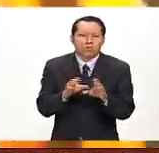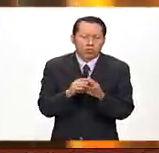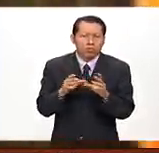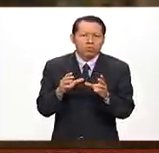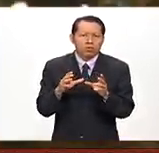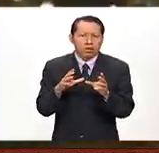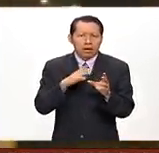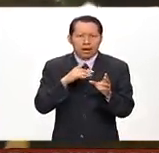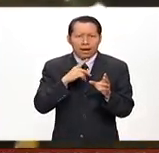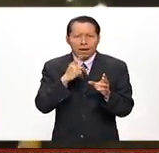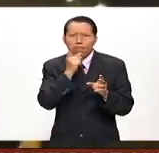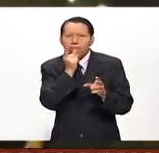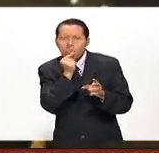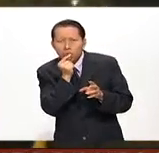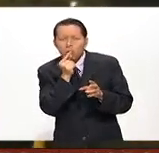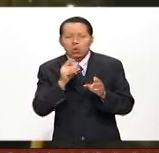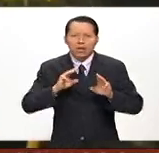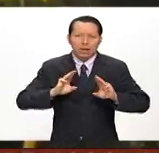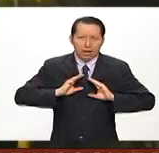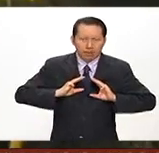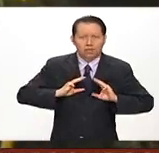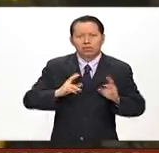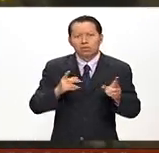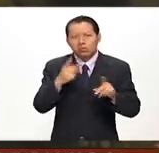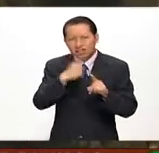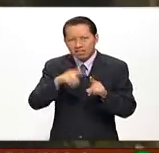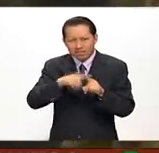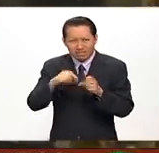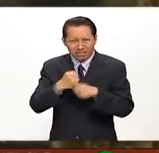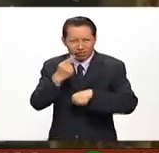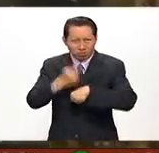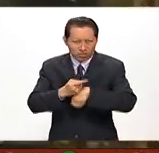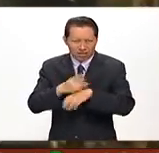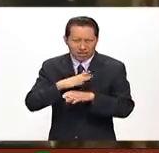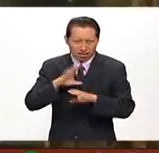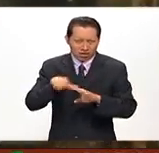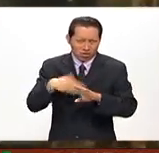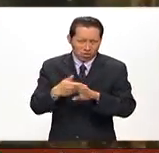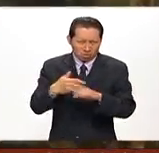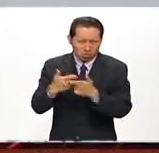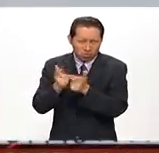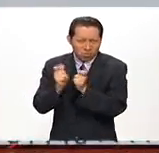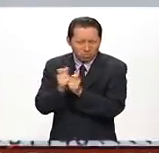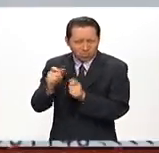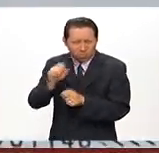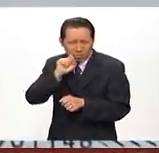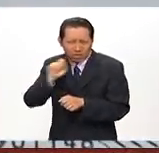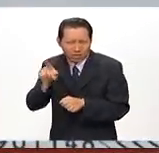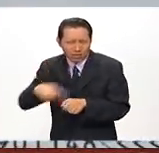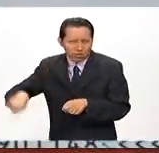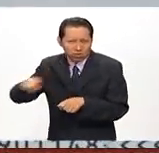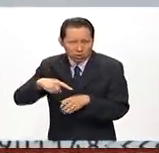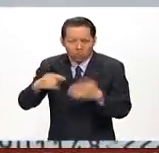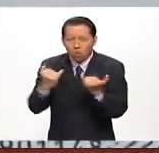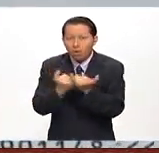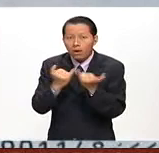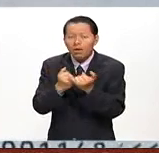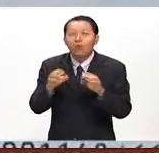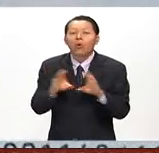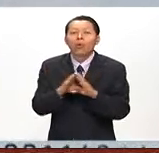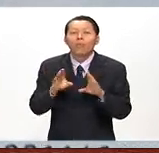de policía, a través del ejército, a través de medidas de seguridad radicales, ¿no? Una operación